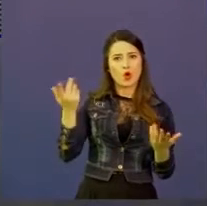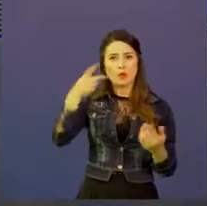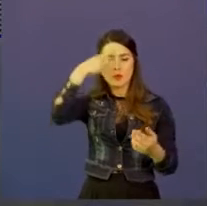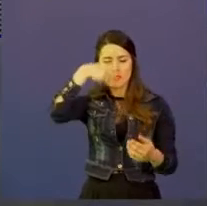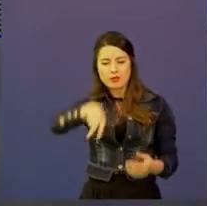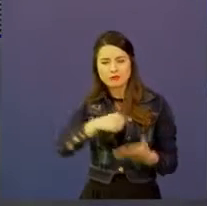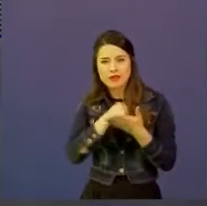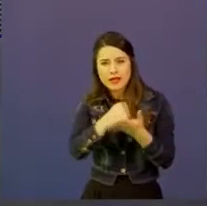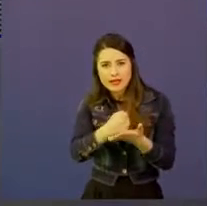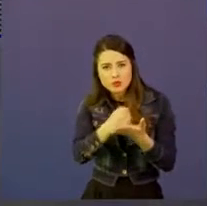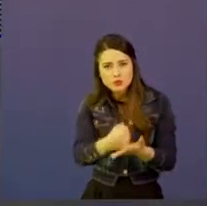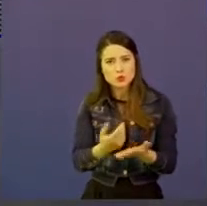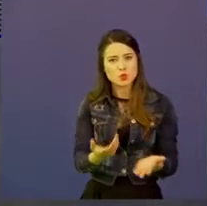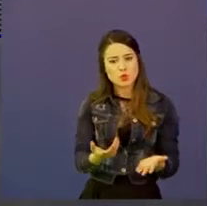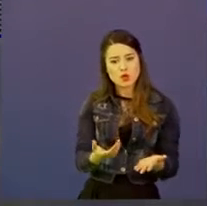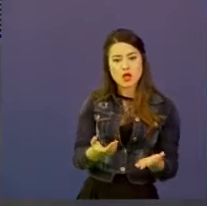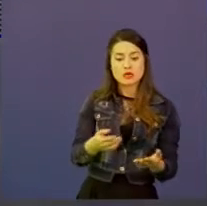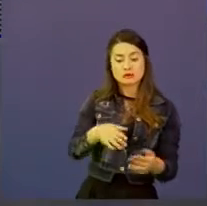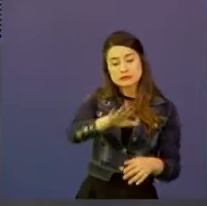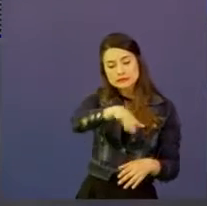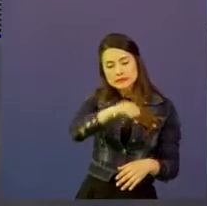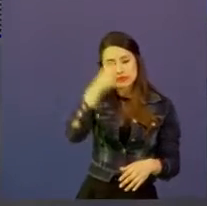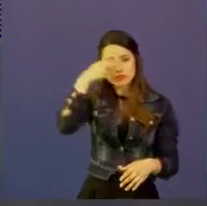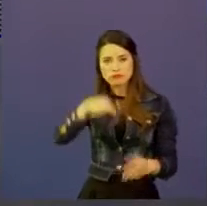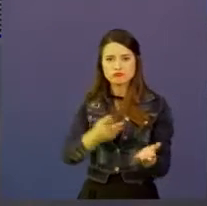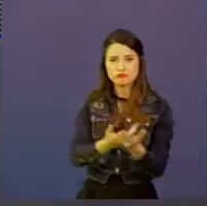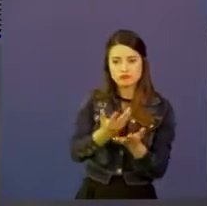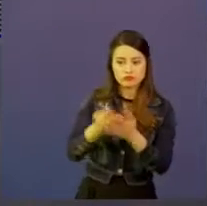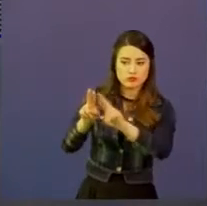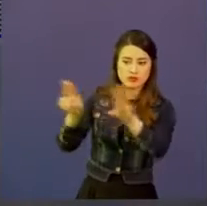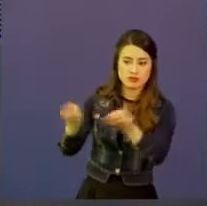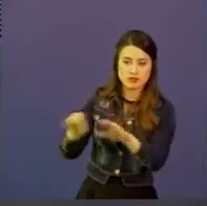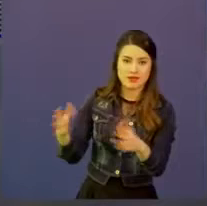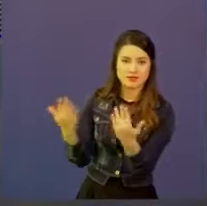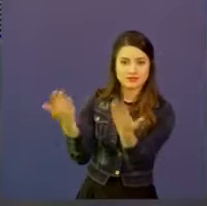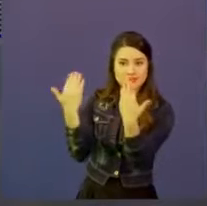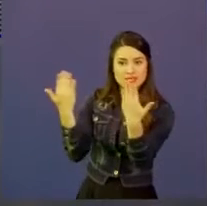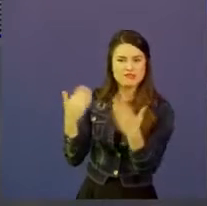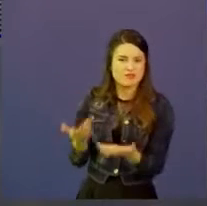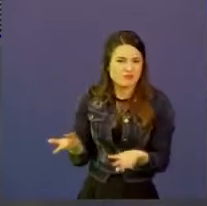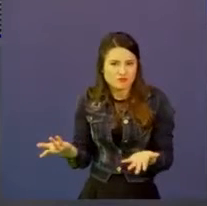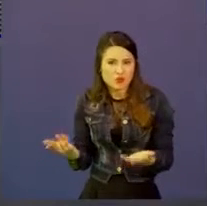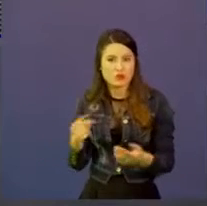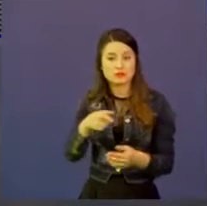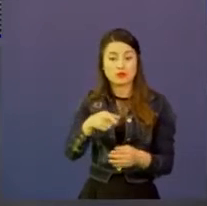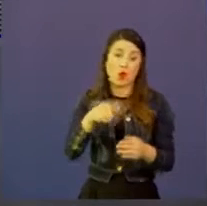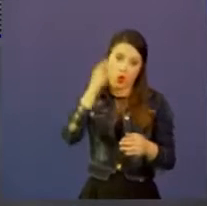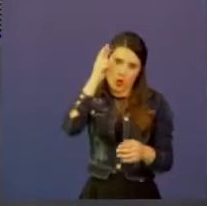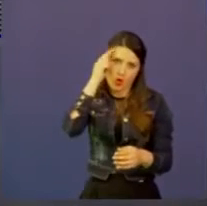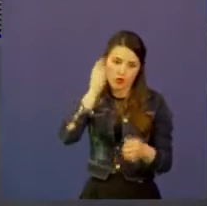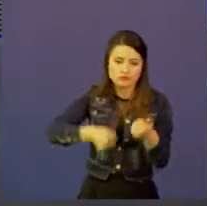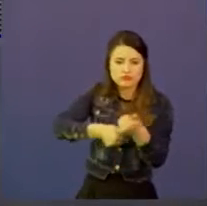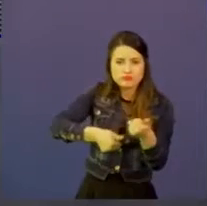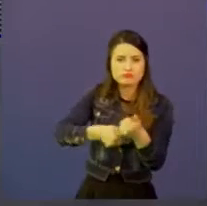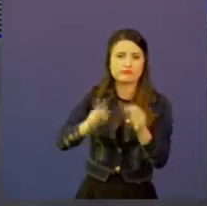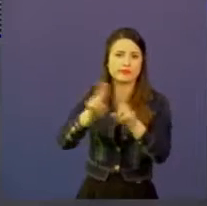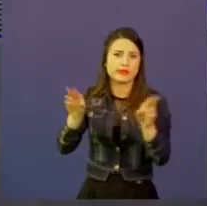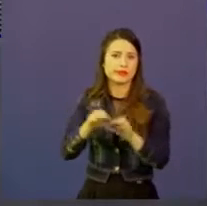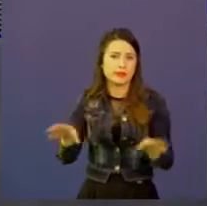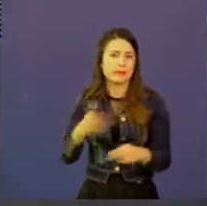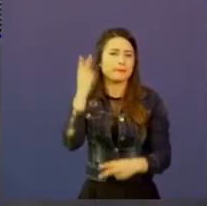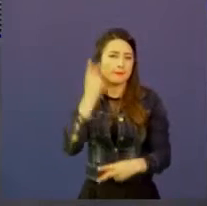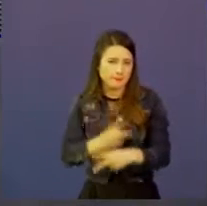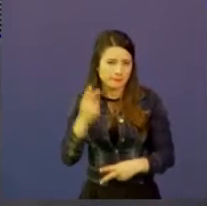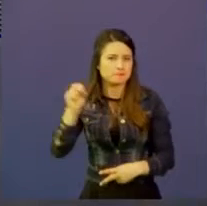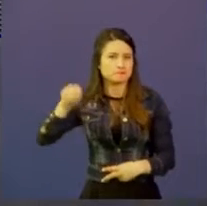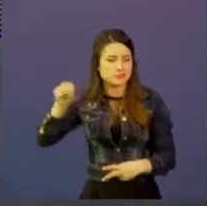sacar provecho, digamos, de Internet y también dónde están los riesgos y los peligros de Internet, pues porque esa es una de las partes más